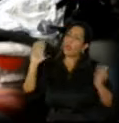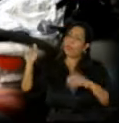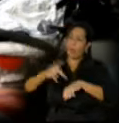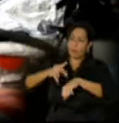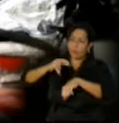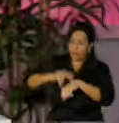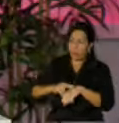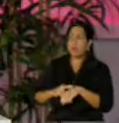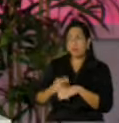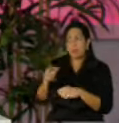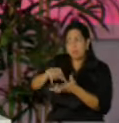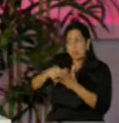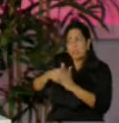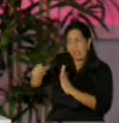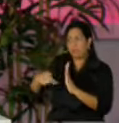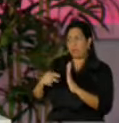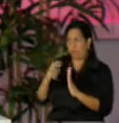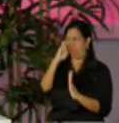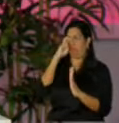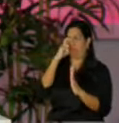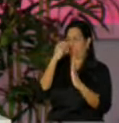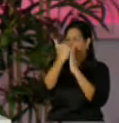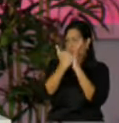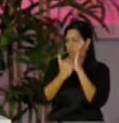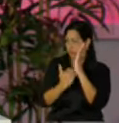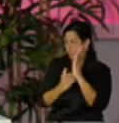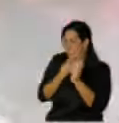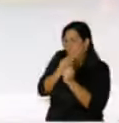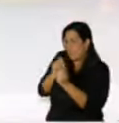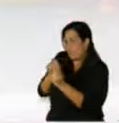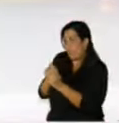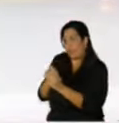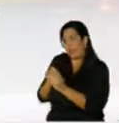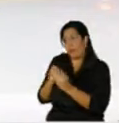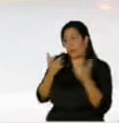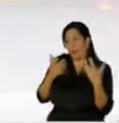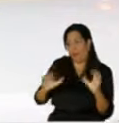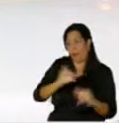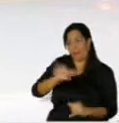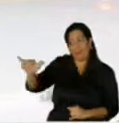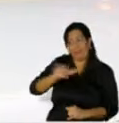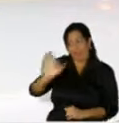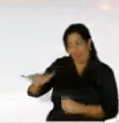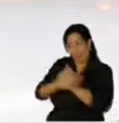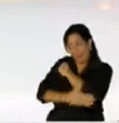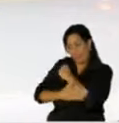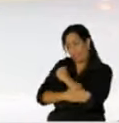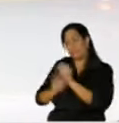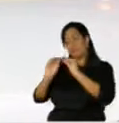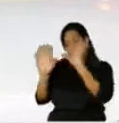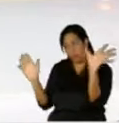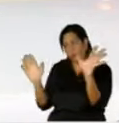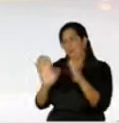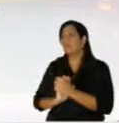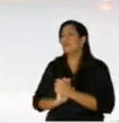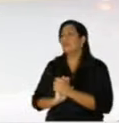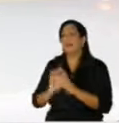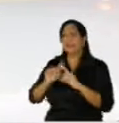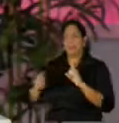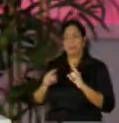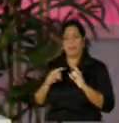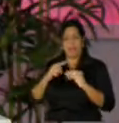específicas para que estos números que ustedes primero nos narraron no lleguemos hasta allá, y esa es la realidad. Pero en términos